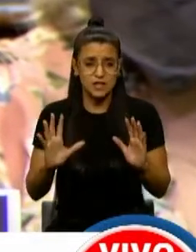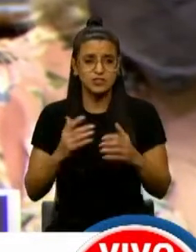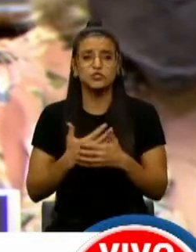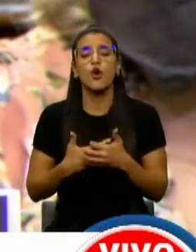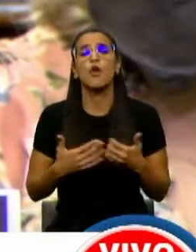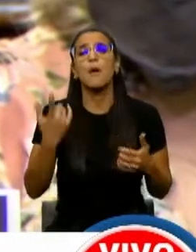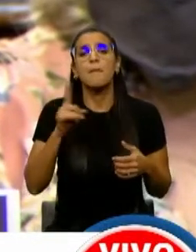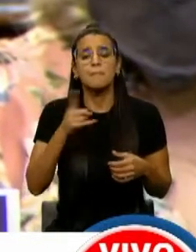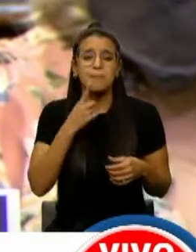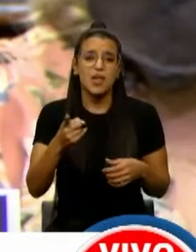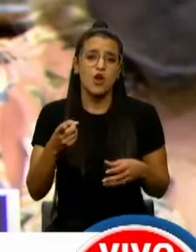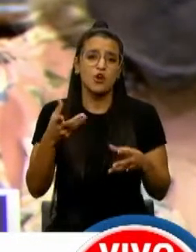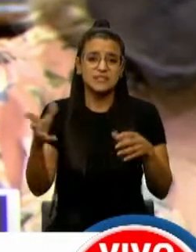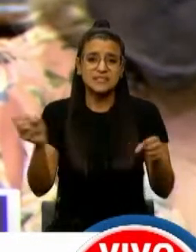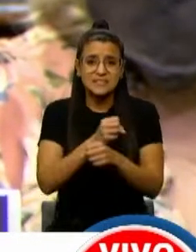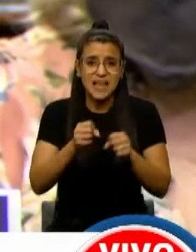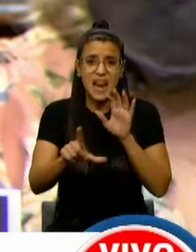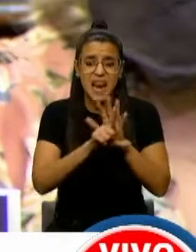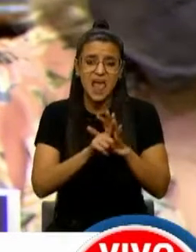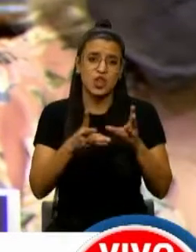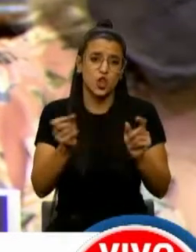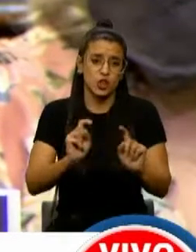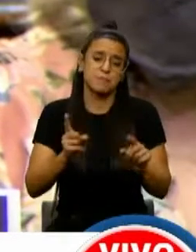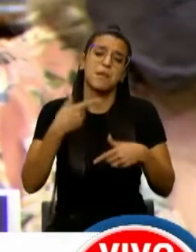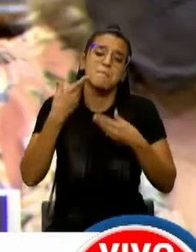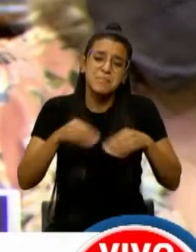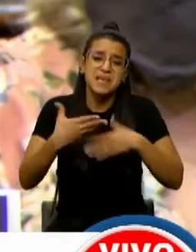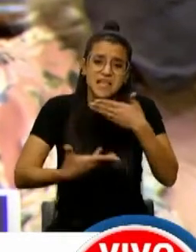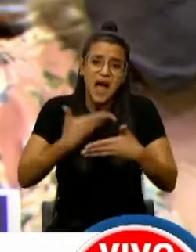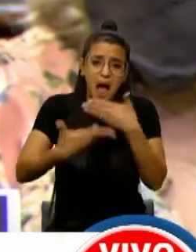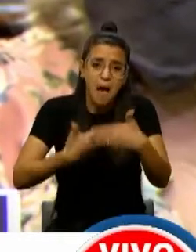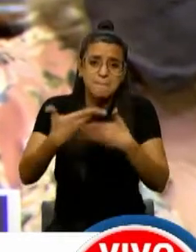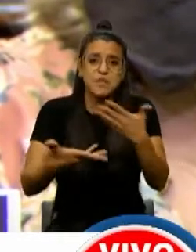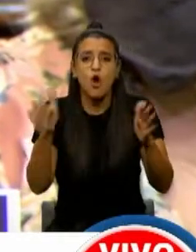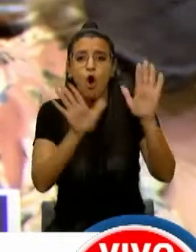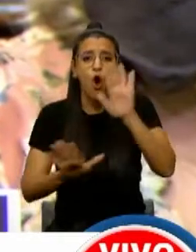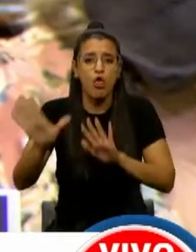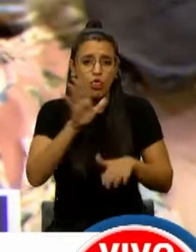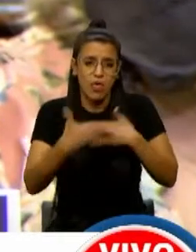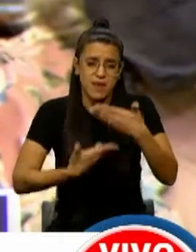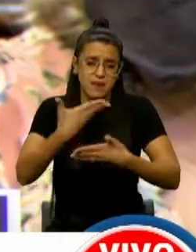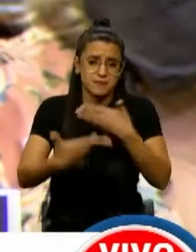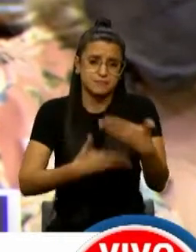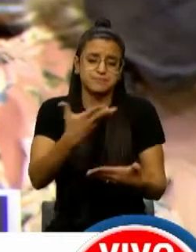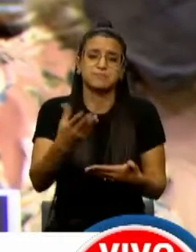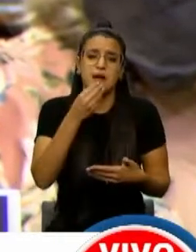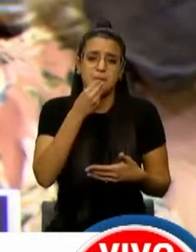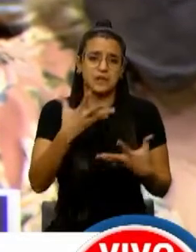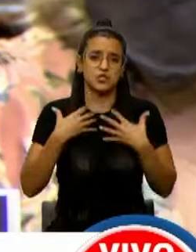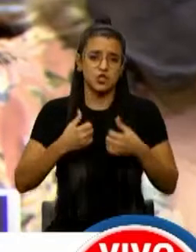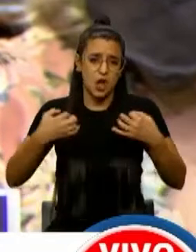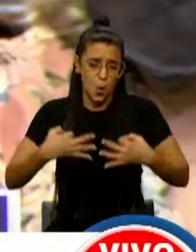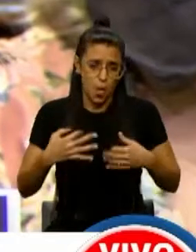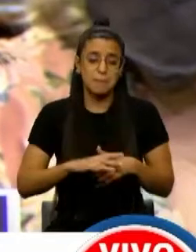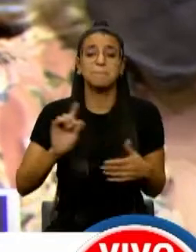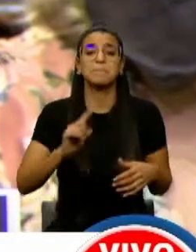no termina en la sanción de la ley, sino que empieza un camino de ordenamiento, nada más ni nada menos, que de la alimentación saludable.